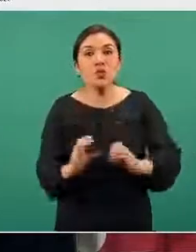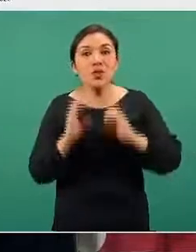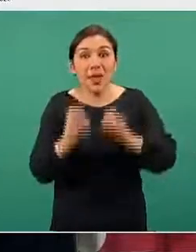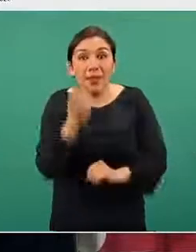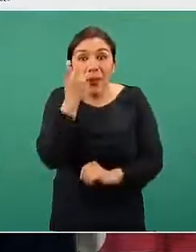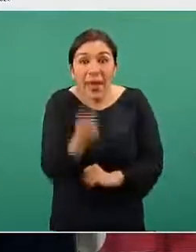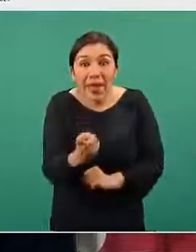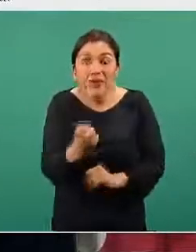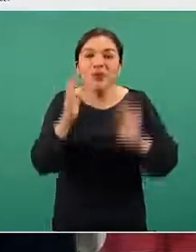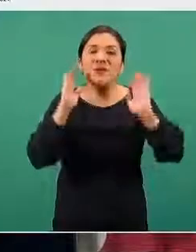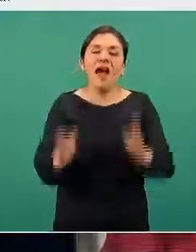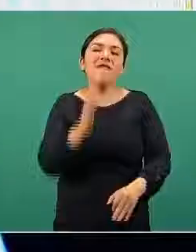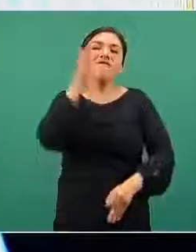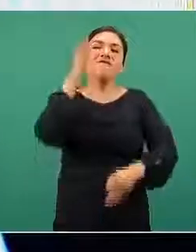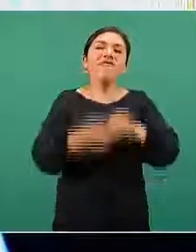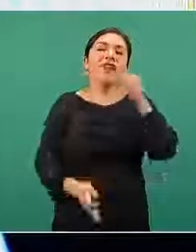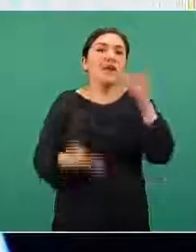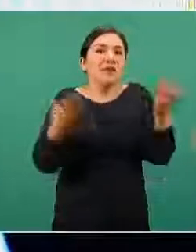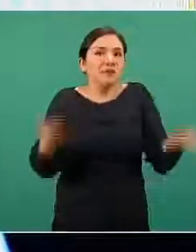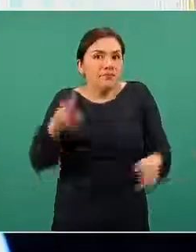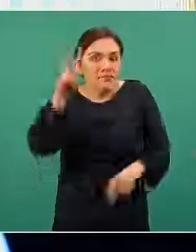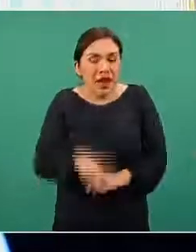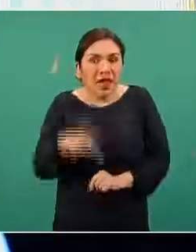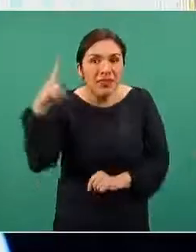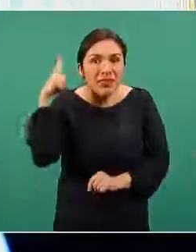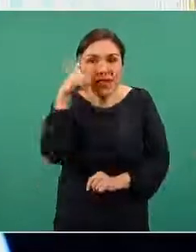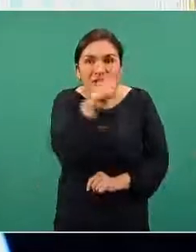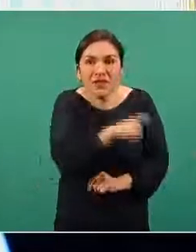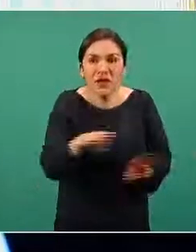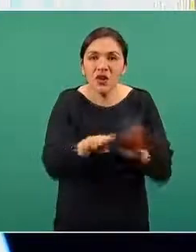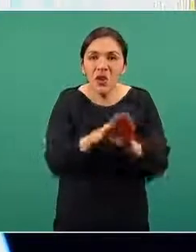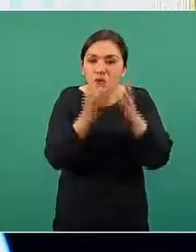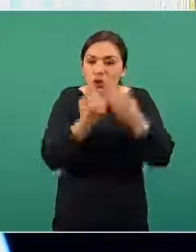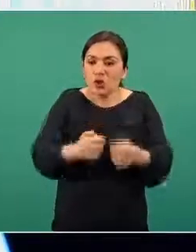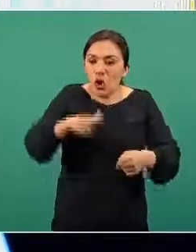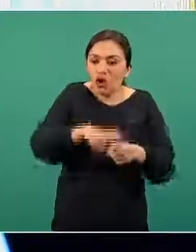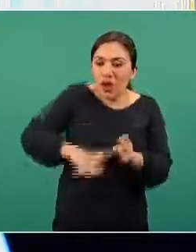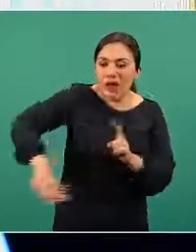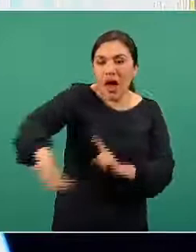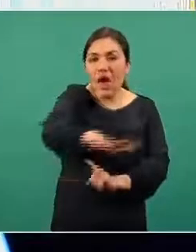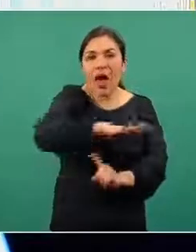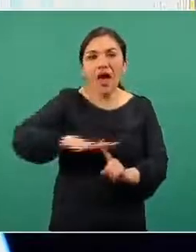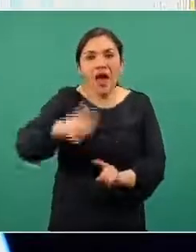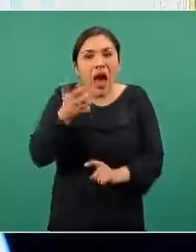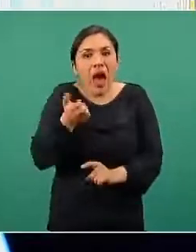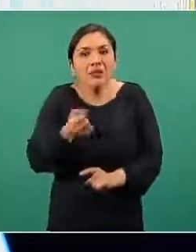Eso finalmente es tan difícil en una sociedad.